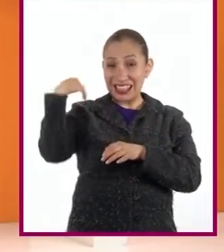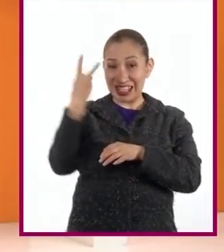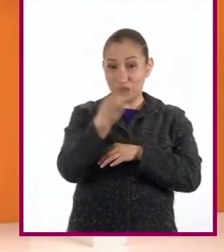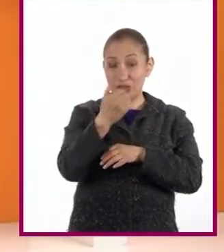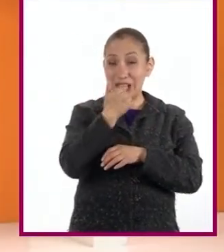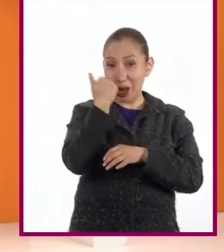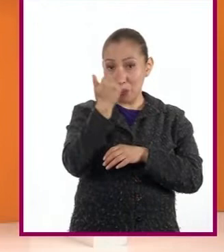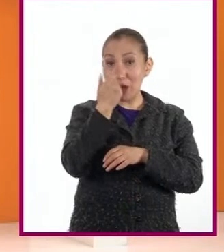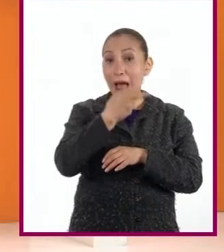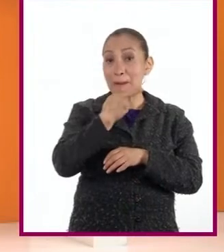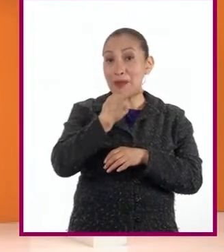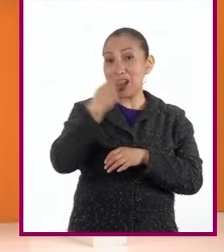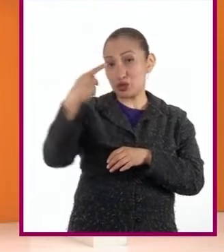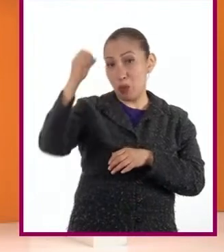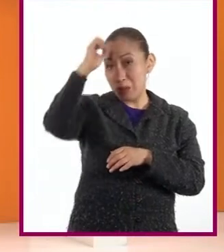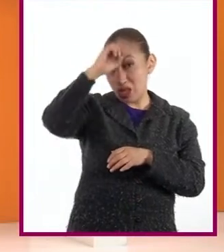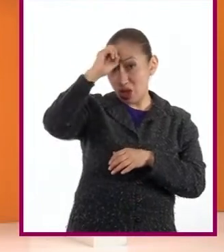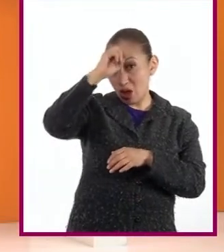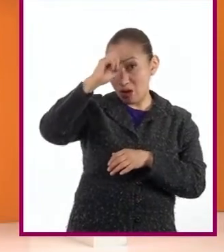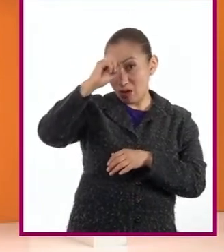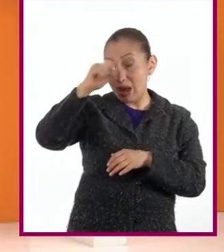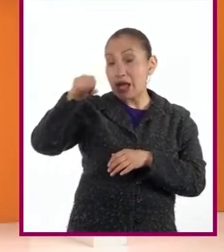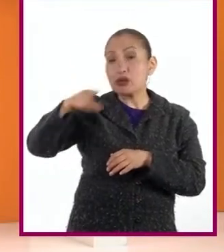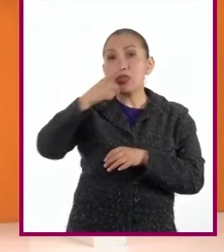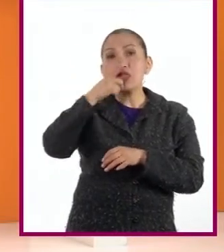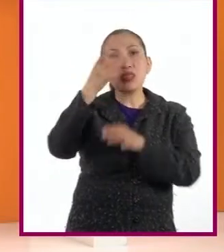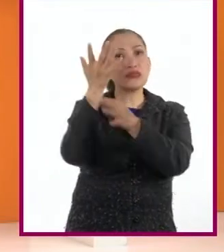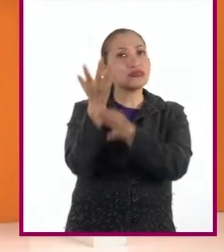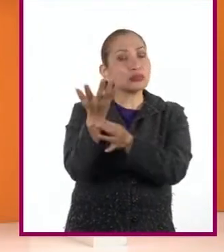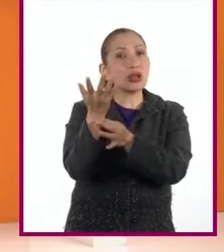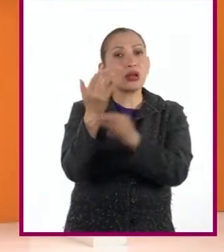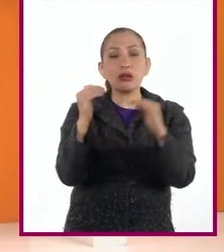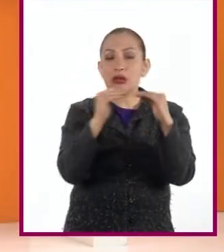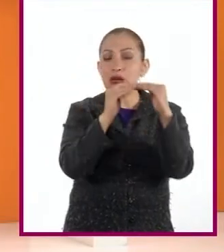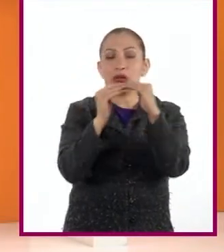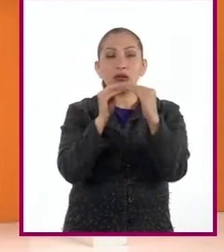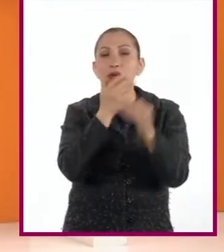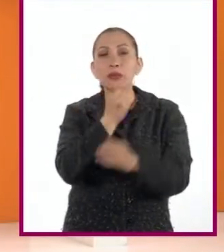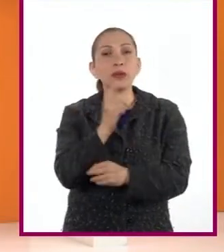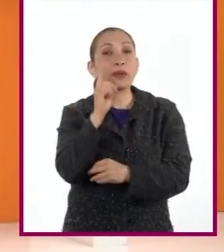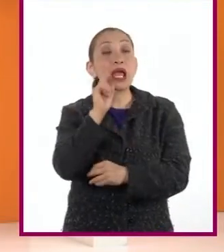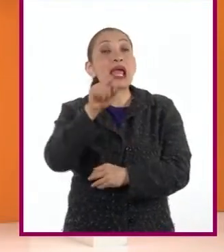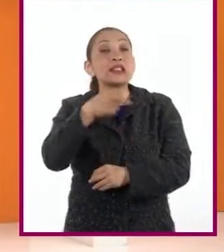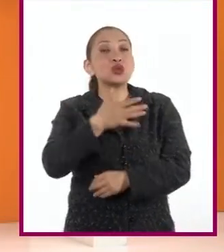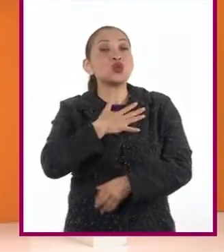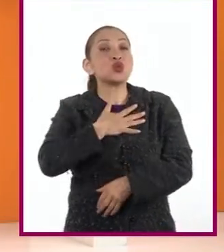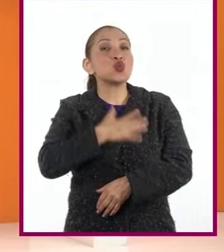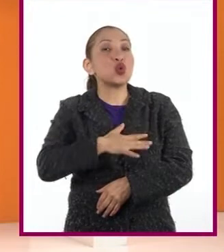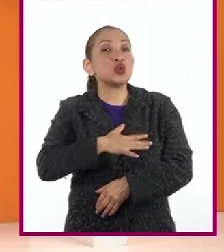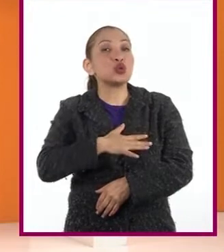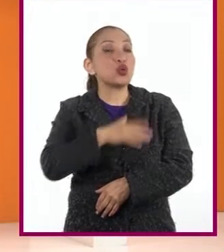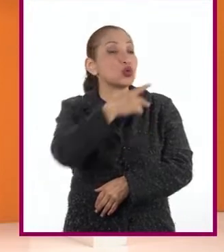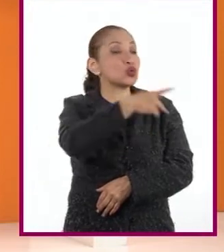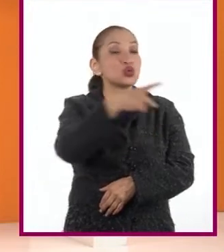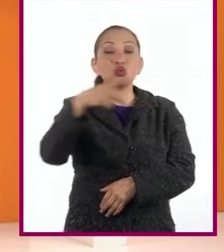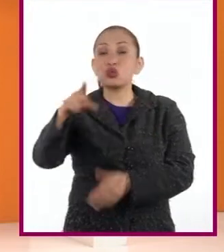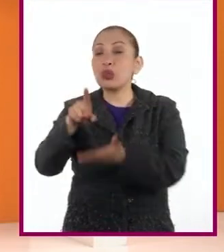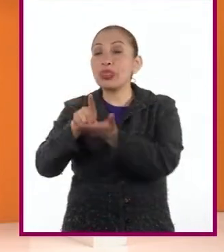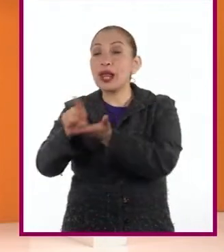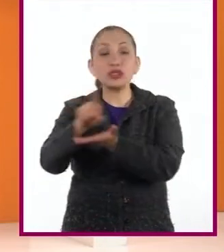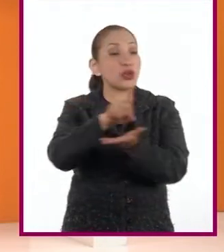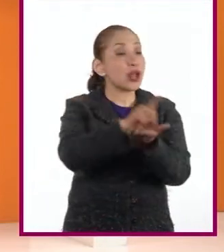Kenia y Martín en sus testimonios, quienes mencionaron que la equidad de género es la justicia en los derechos e igualdad